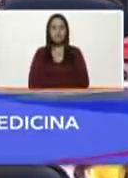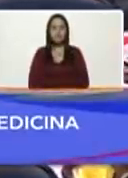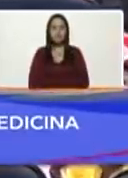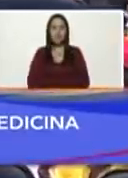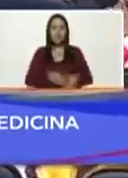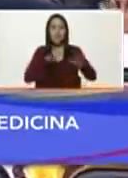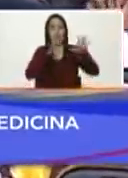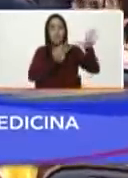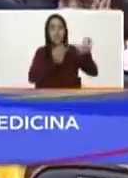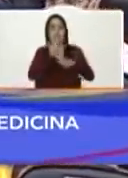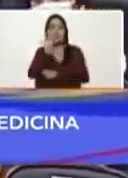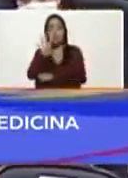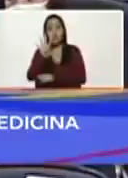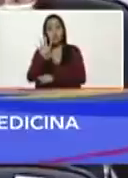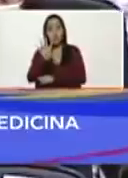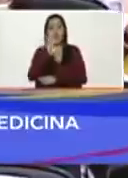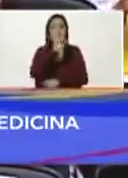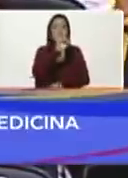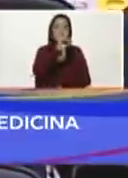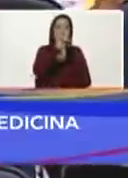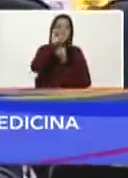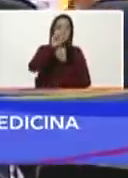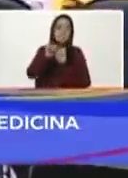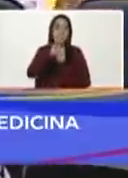94 de fisioterapia.